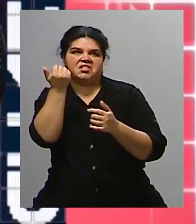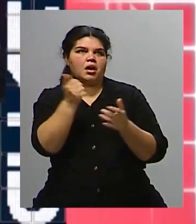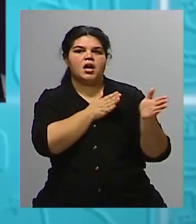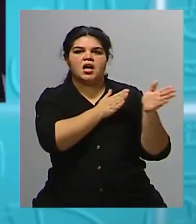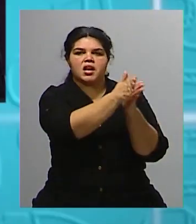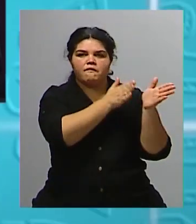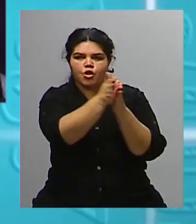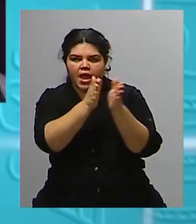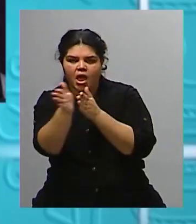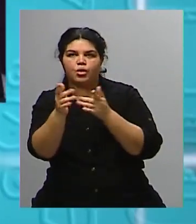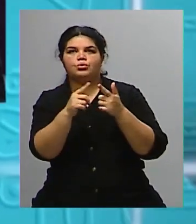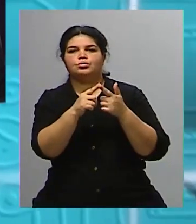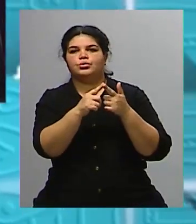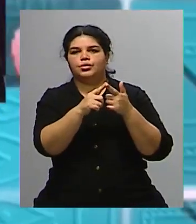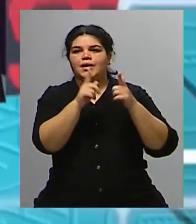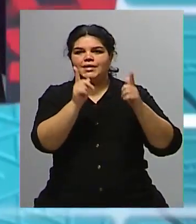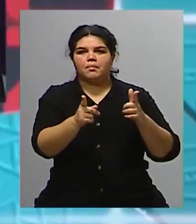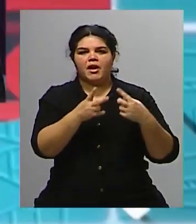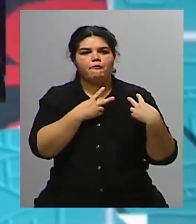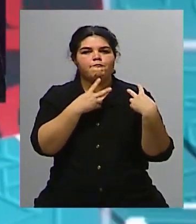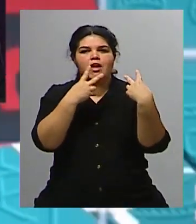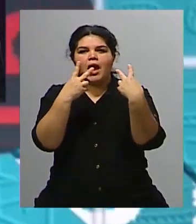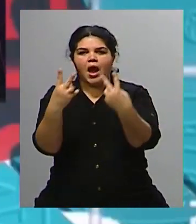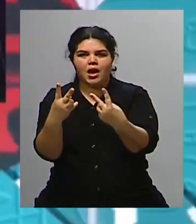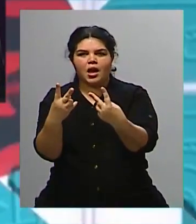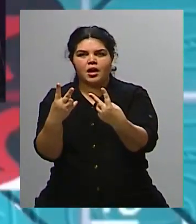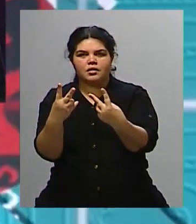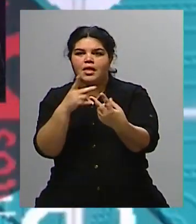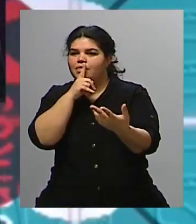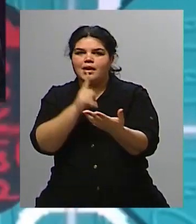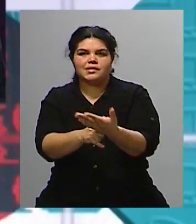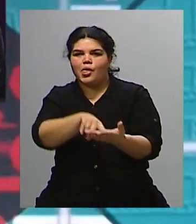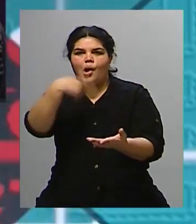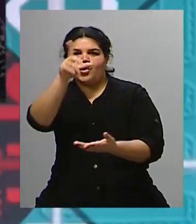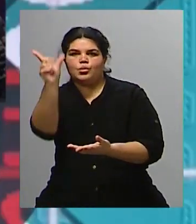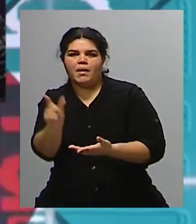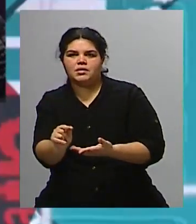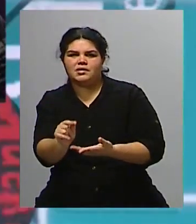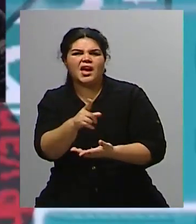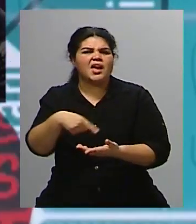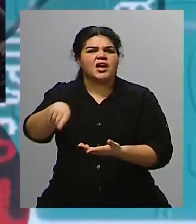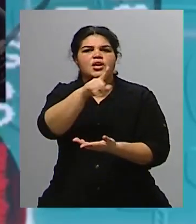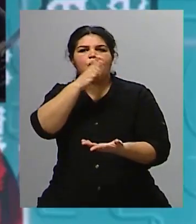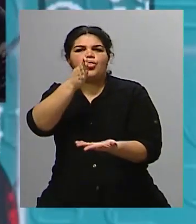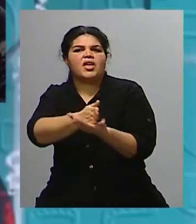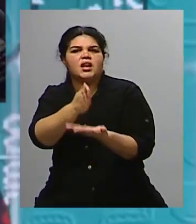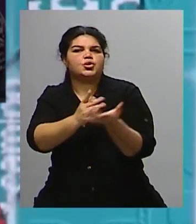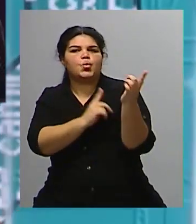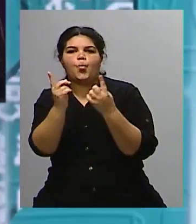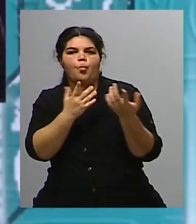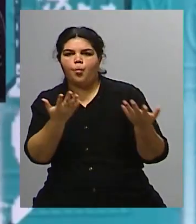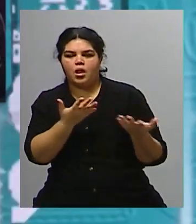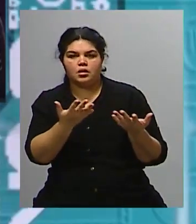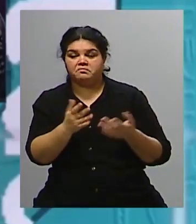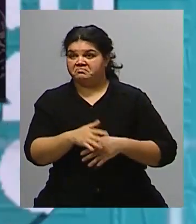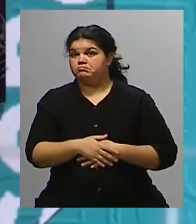ciertas condiciones tal vez un poco más relajadas. ¿Qué derechos tienen? Bueno, fundamentalmente a migrar. Migrar es